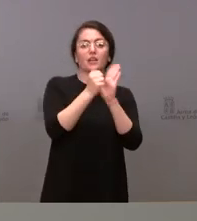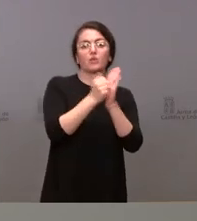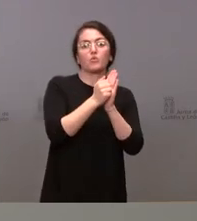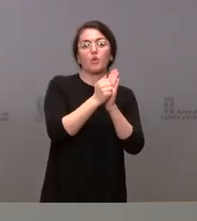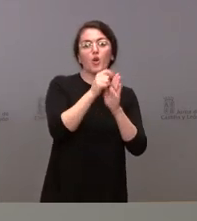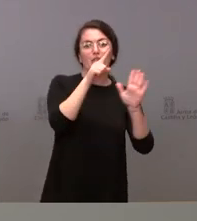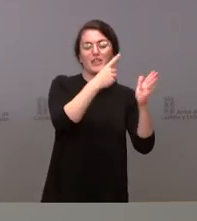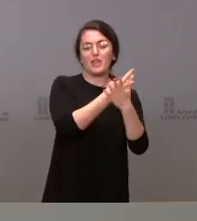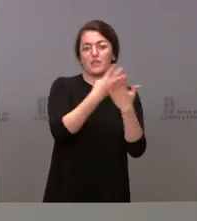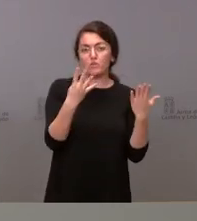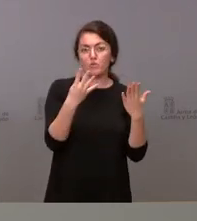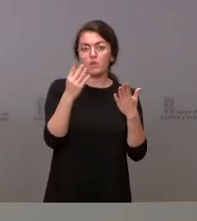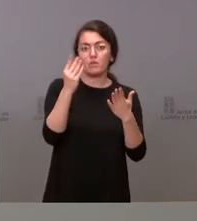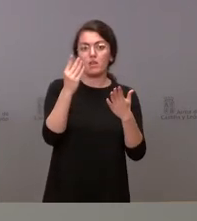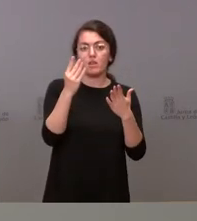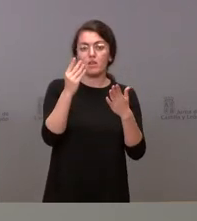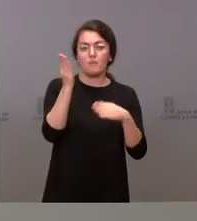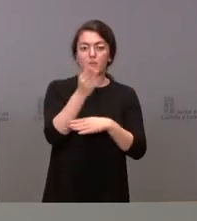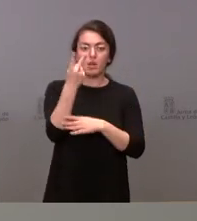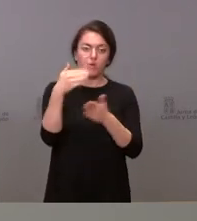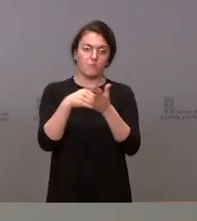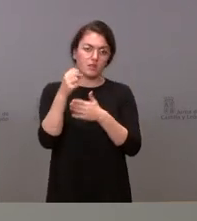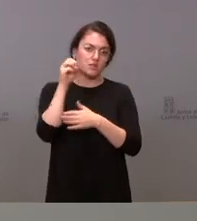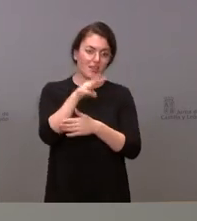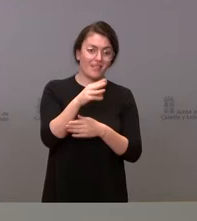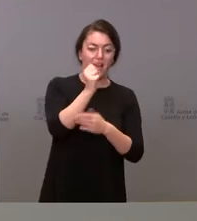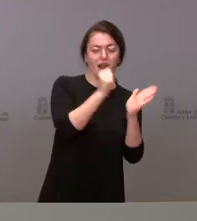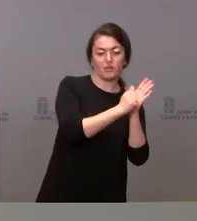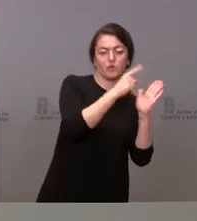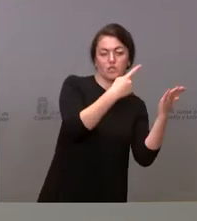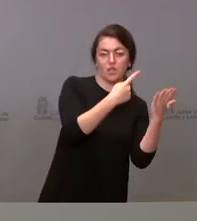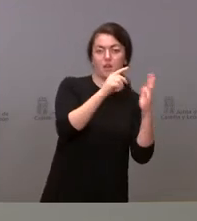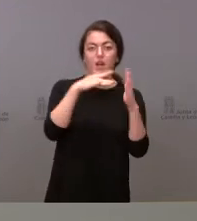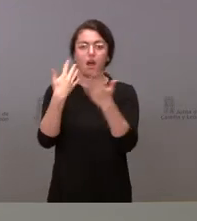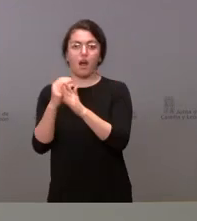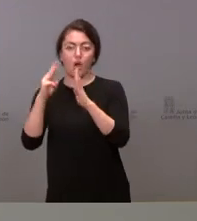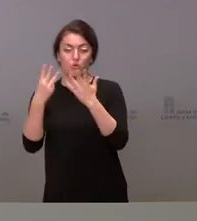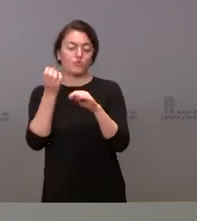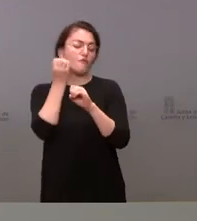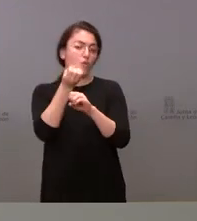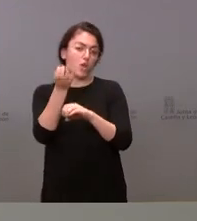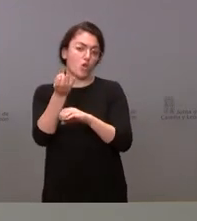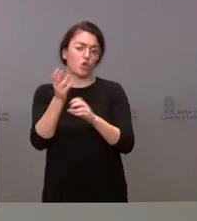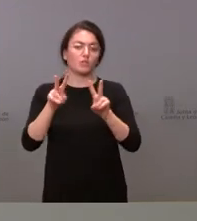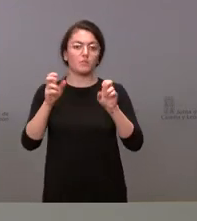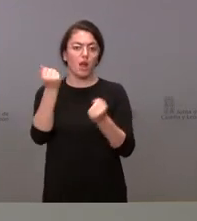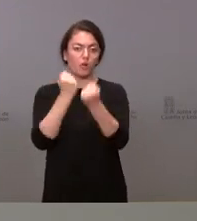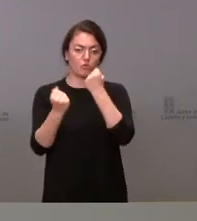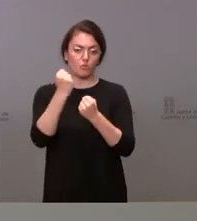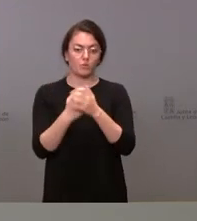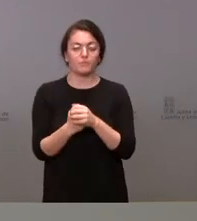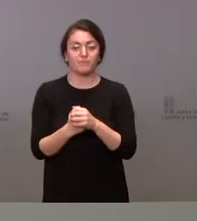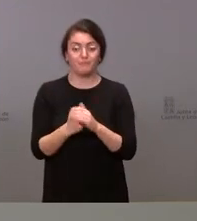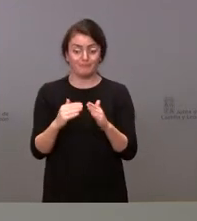19/2013, el 6 al 8. ¿No? Es información esencialmente de carácter económico. La ley del año 2015,